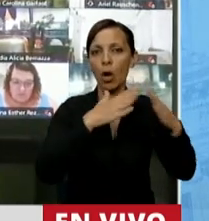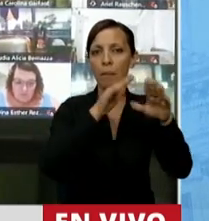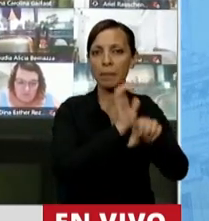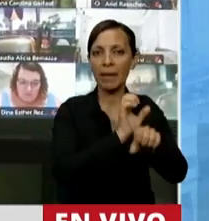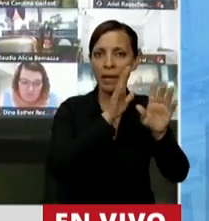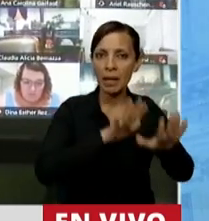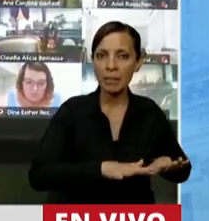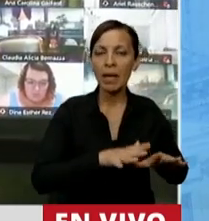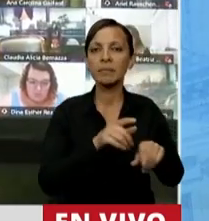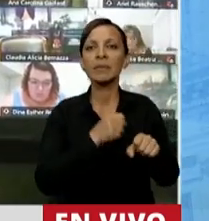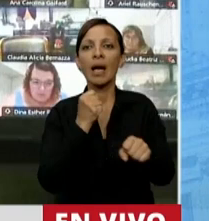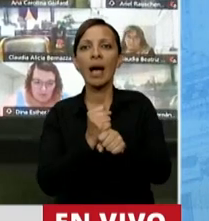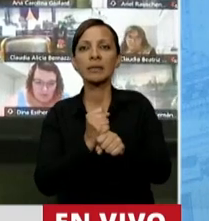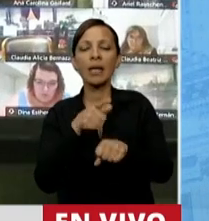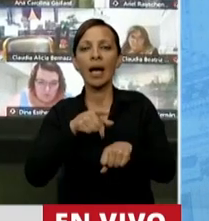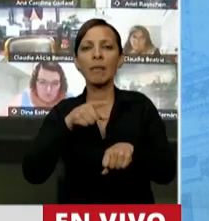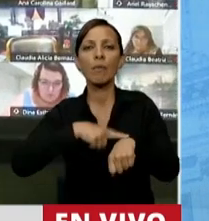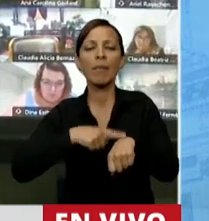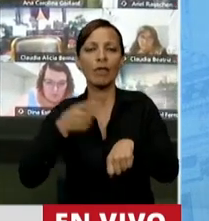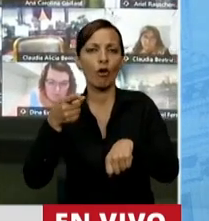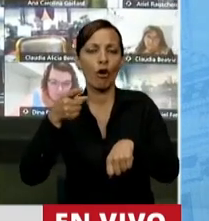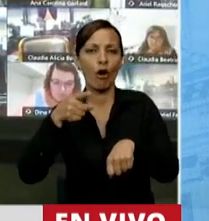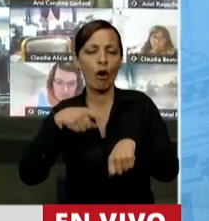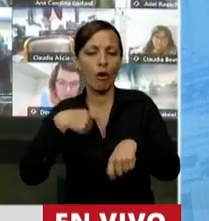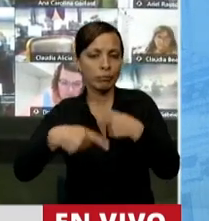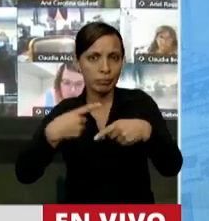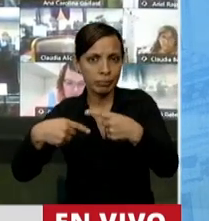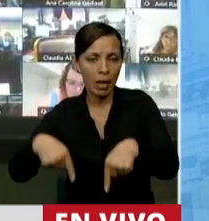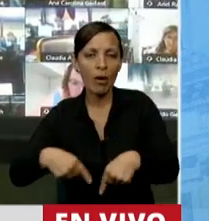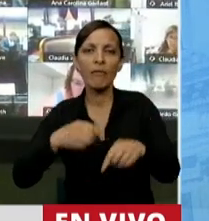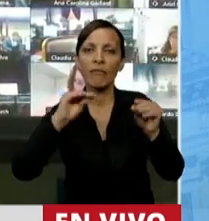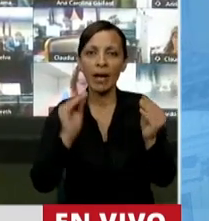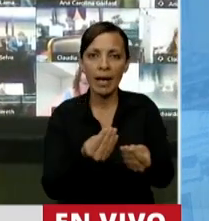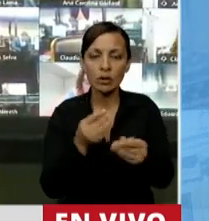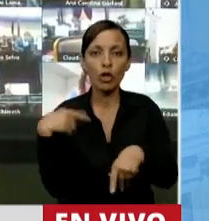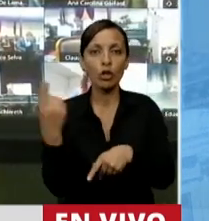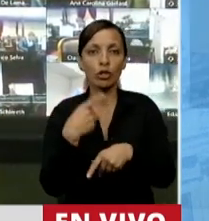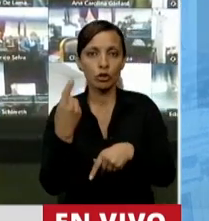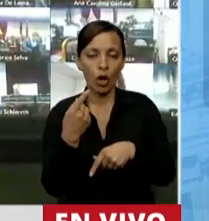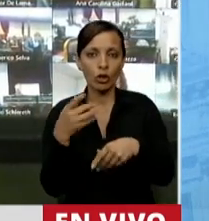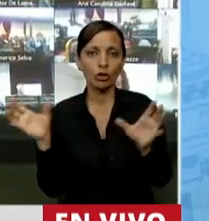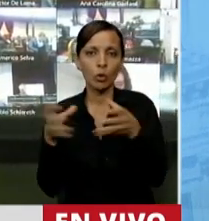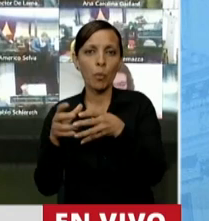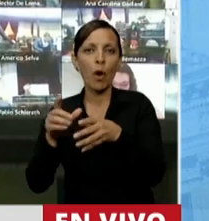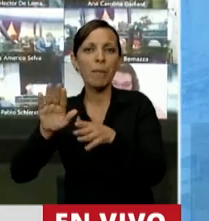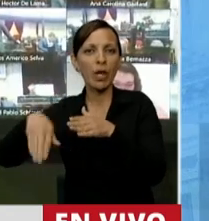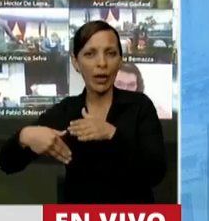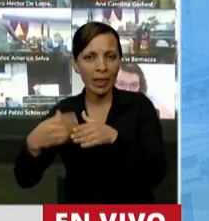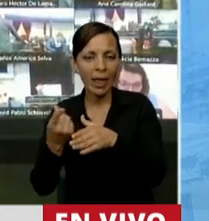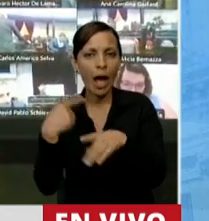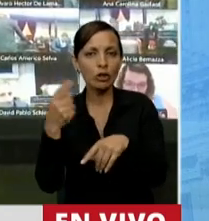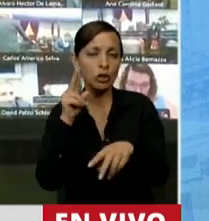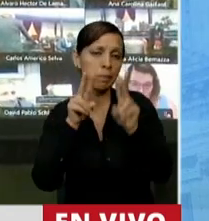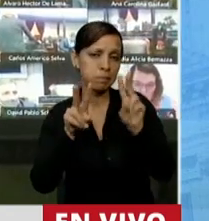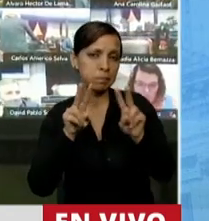este gobierno han fracasado. Y nosotros los legisladores en minoría solamente asistimos y lo